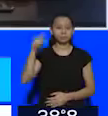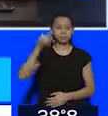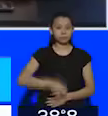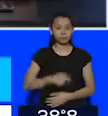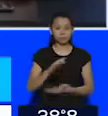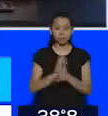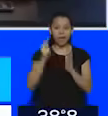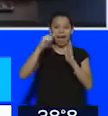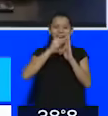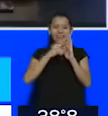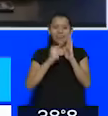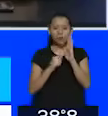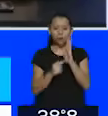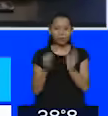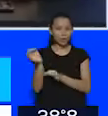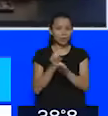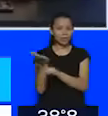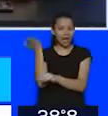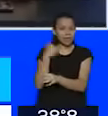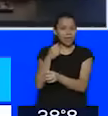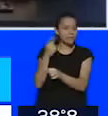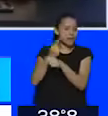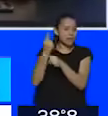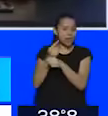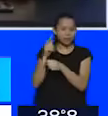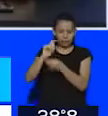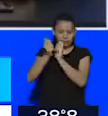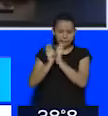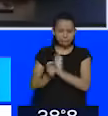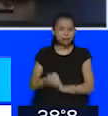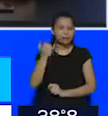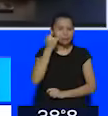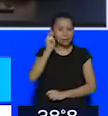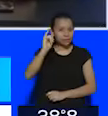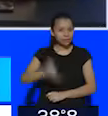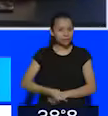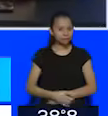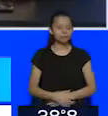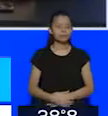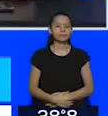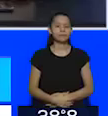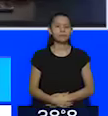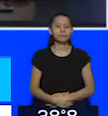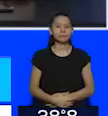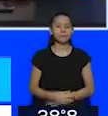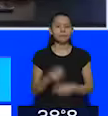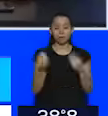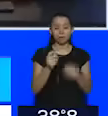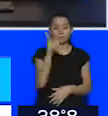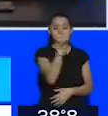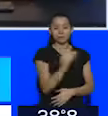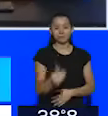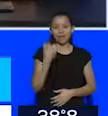articulado del proyecto inicial conocido como bases y Punto de partida para la libertad de los argentinos Cuáles